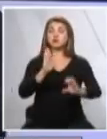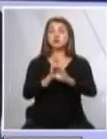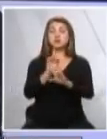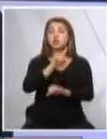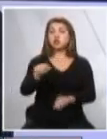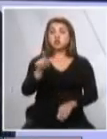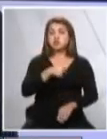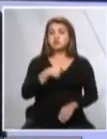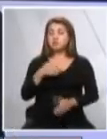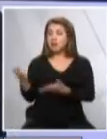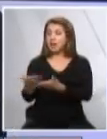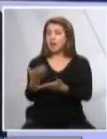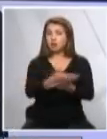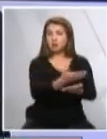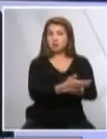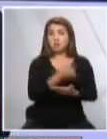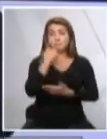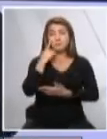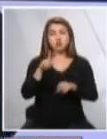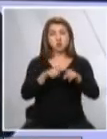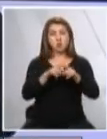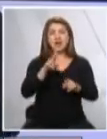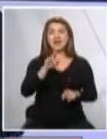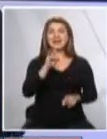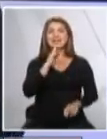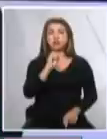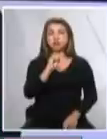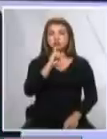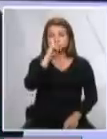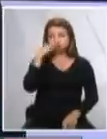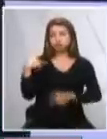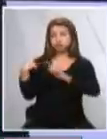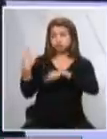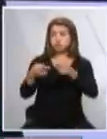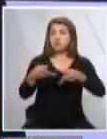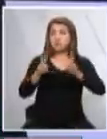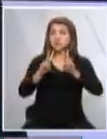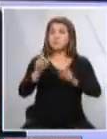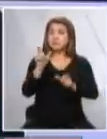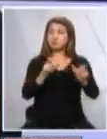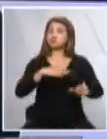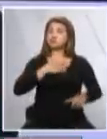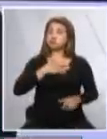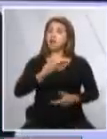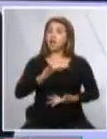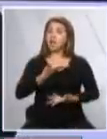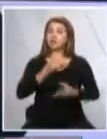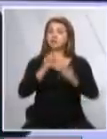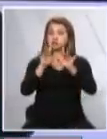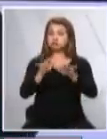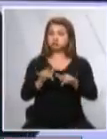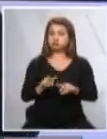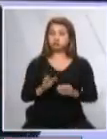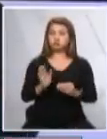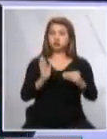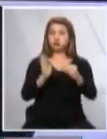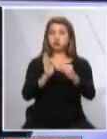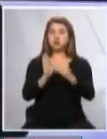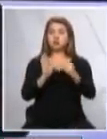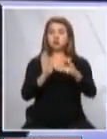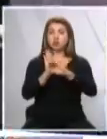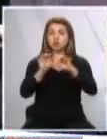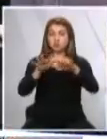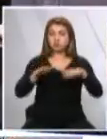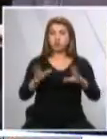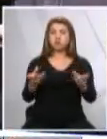sirva para reconectar, pero como rito, por lo menos, permitiría hacer sentir que la gente redactó parte de la Constitución. Alberto, Felipe, Hernán, Laura,